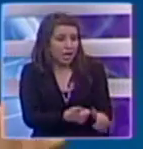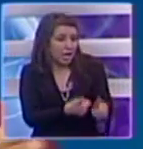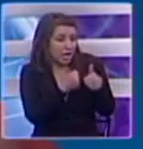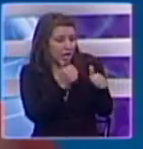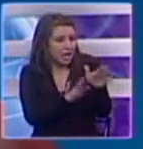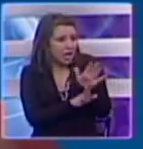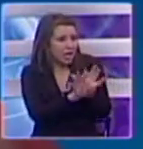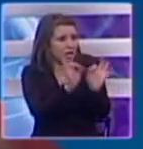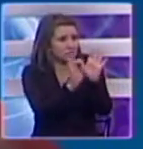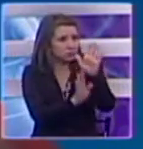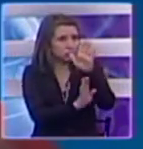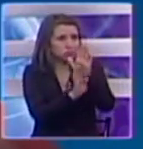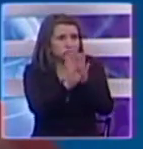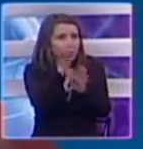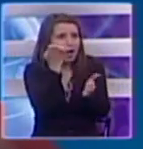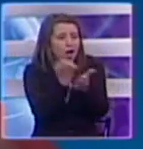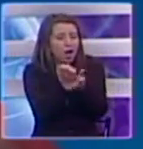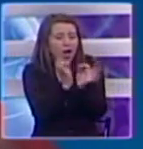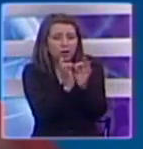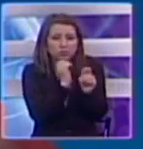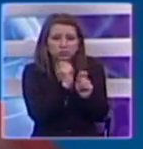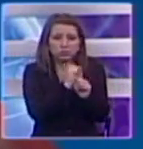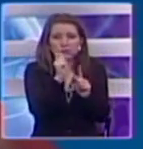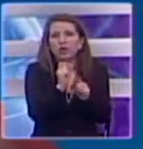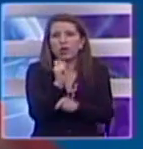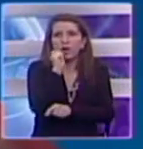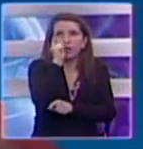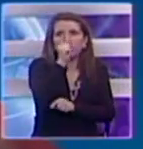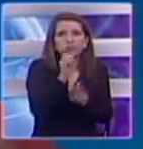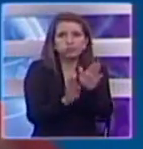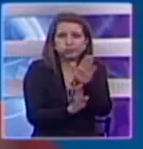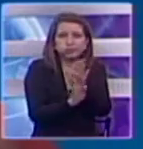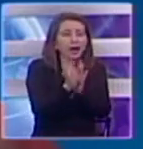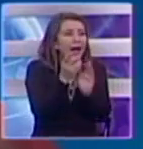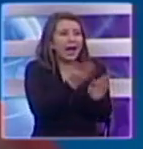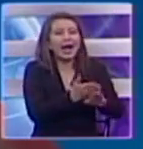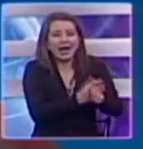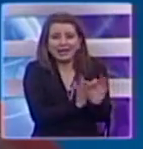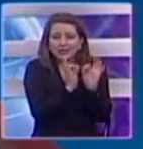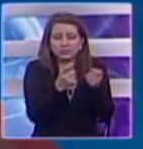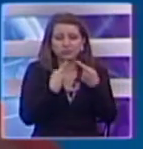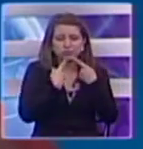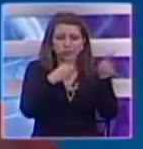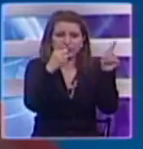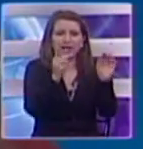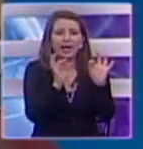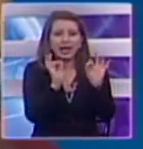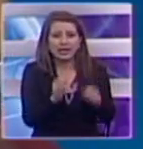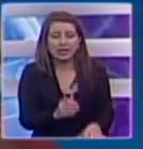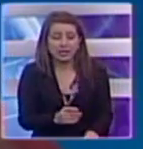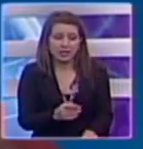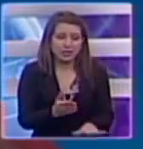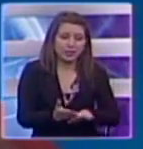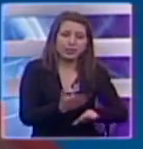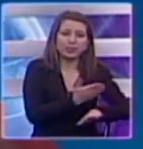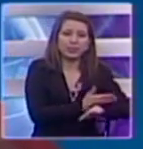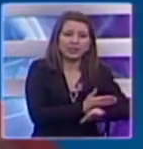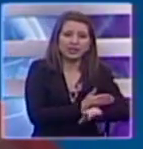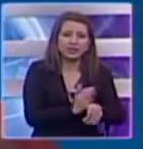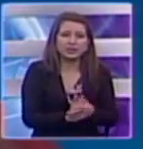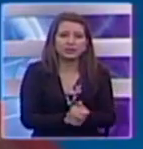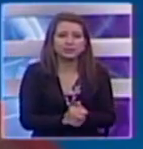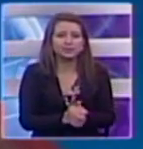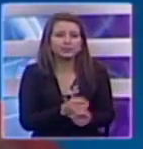sea, el crecimiento económico venía a porcentajes altos, ¿verdad? Y se hubiera convertido en esa época en